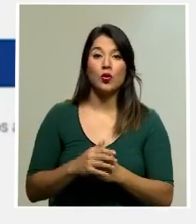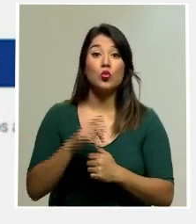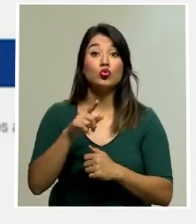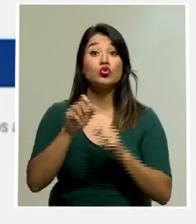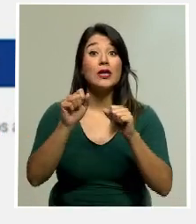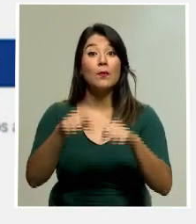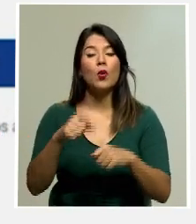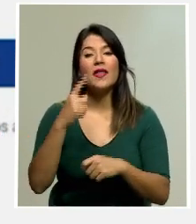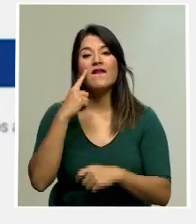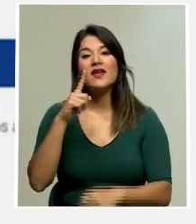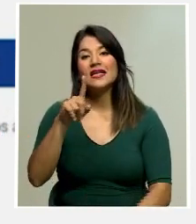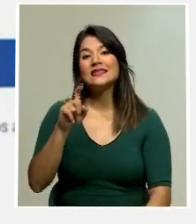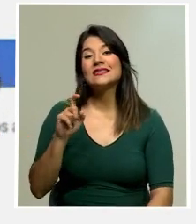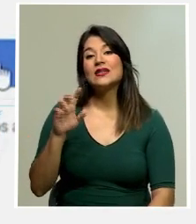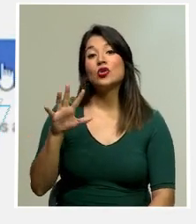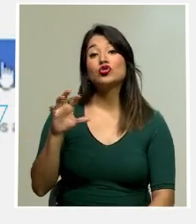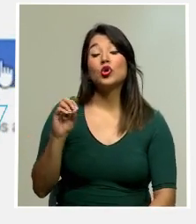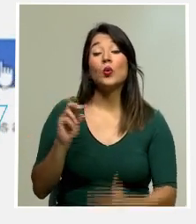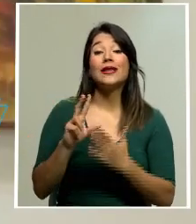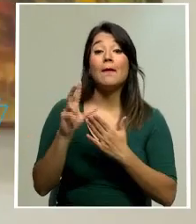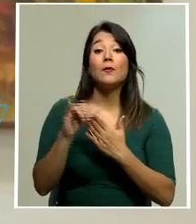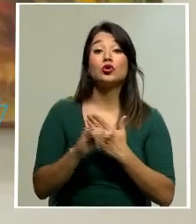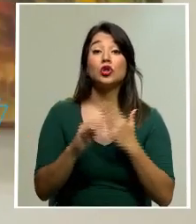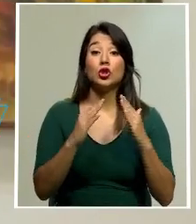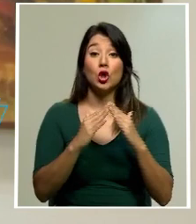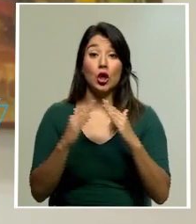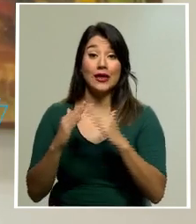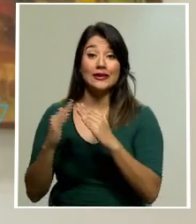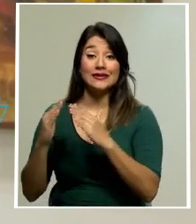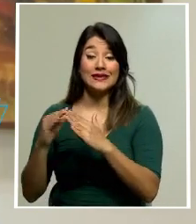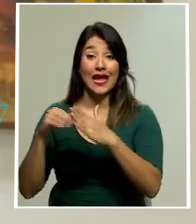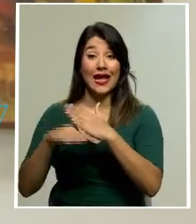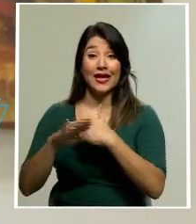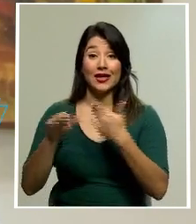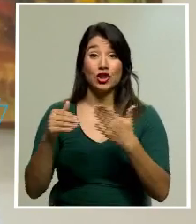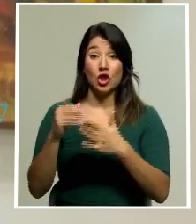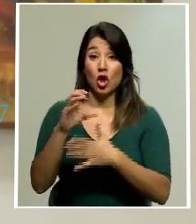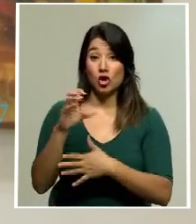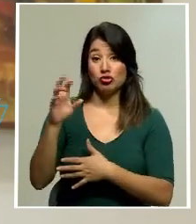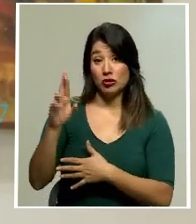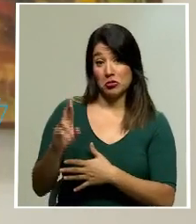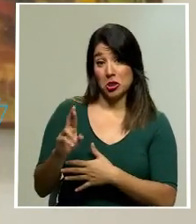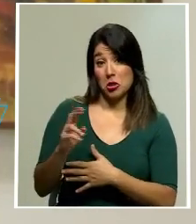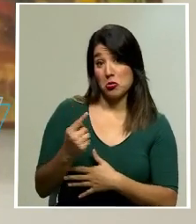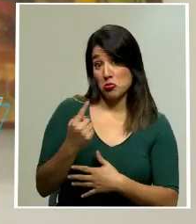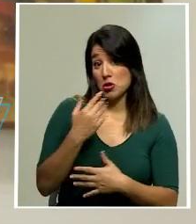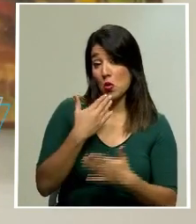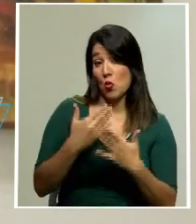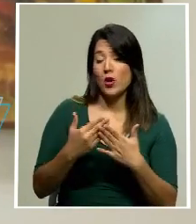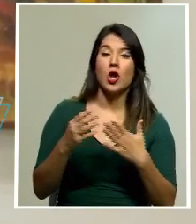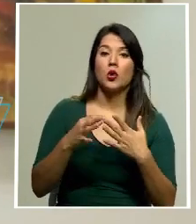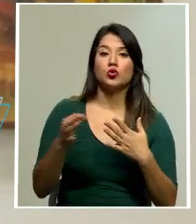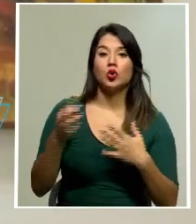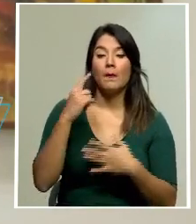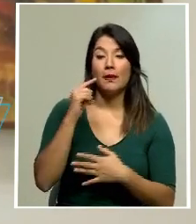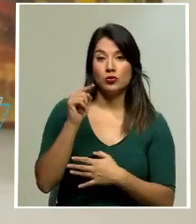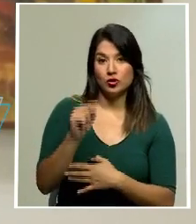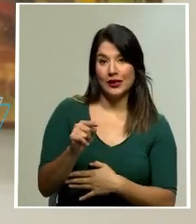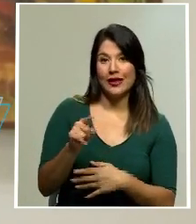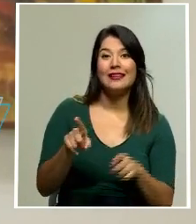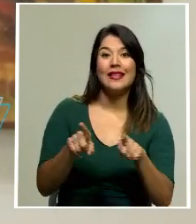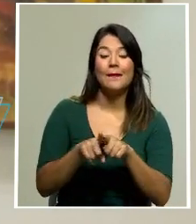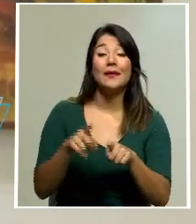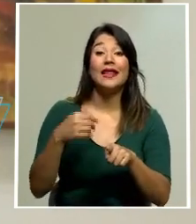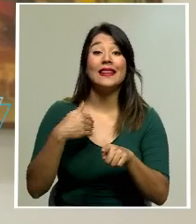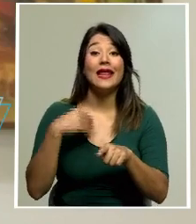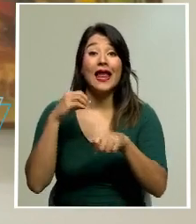de 150 proyectos urbanísticos a lo largo y ancho de todo el país, siendo una opción para usted. Además, contará con asesoría de